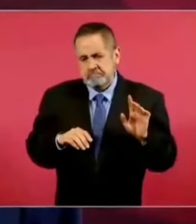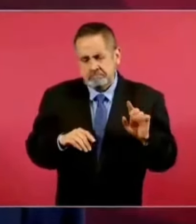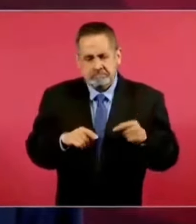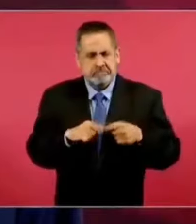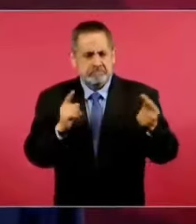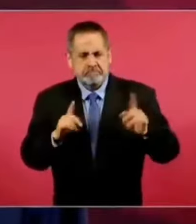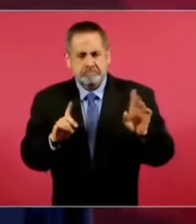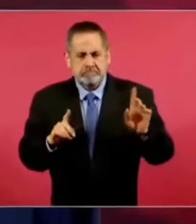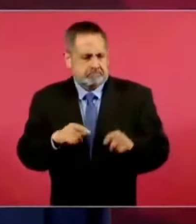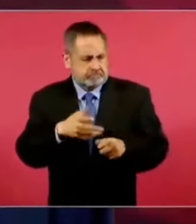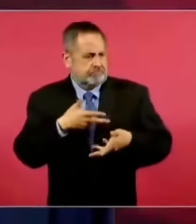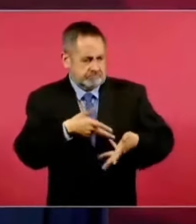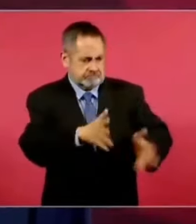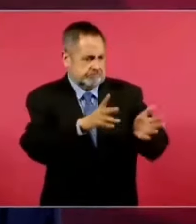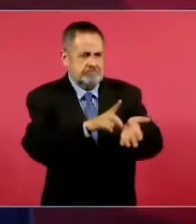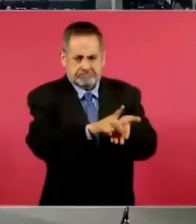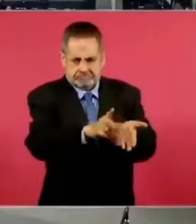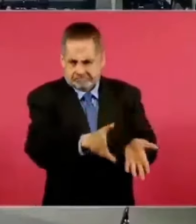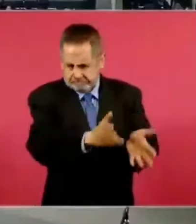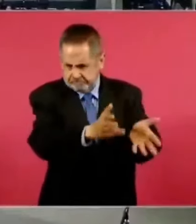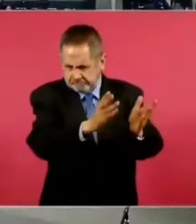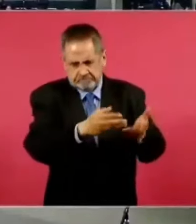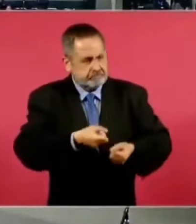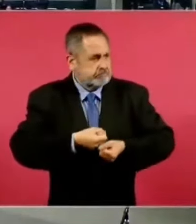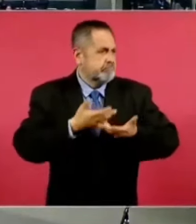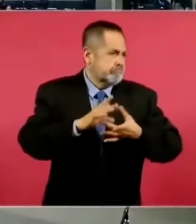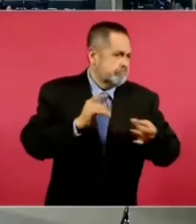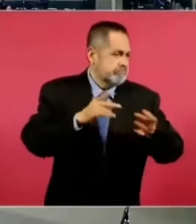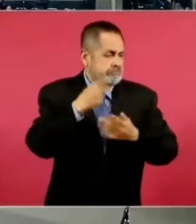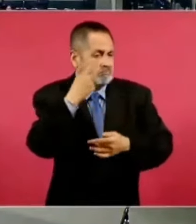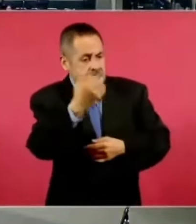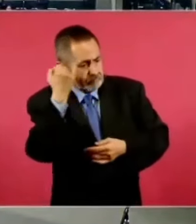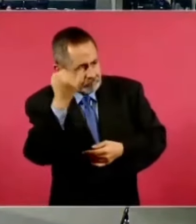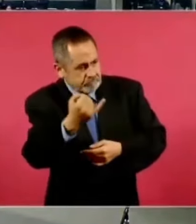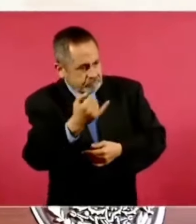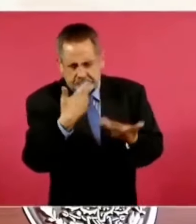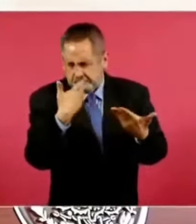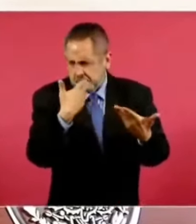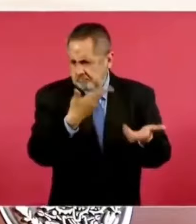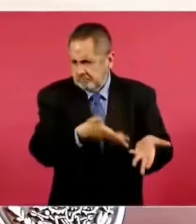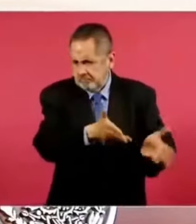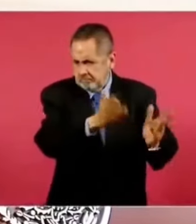pero él tiene todo su derecho, ¿no?, a expresarse como nosotros.